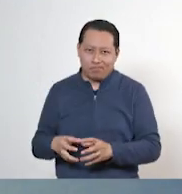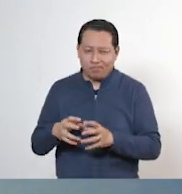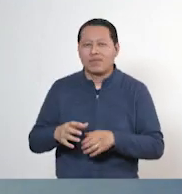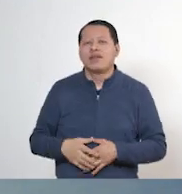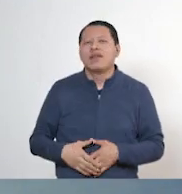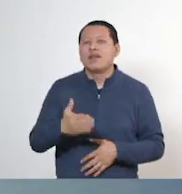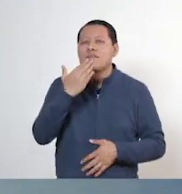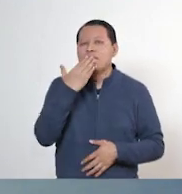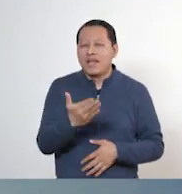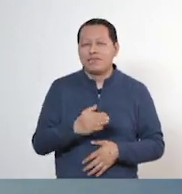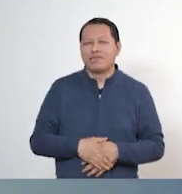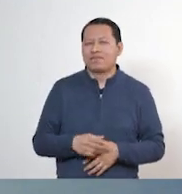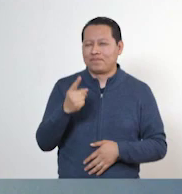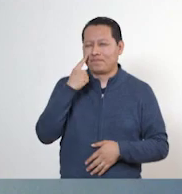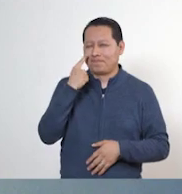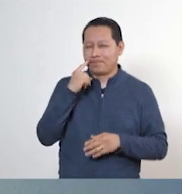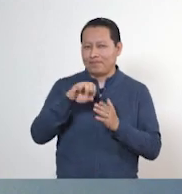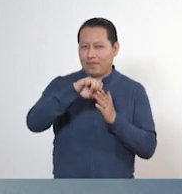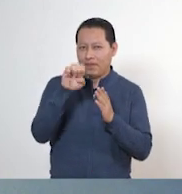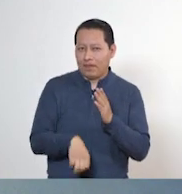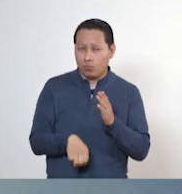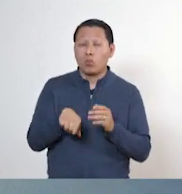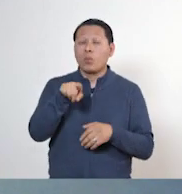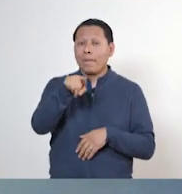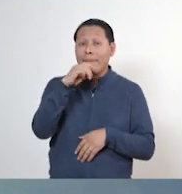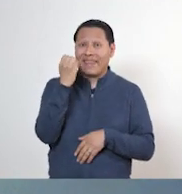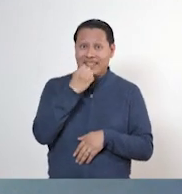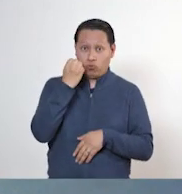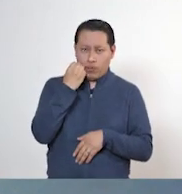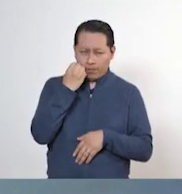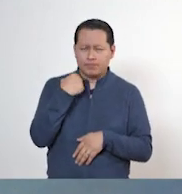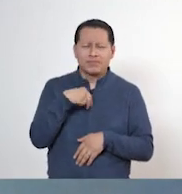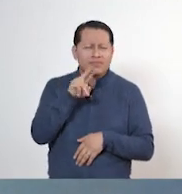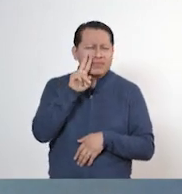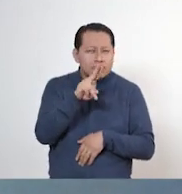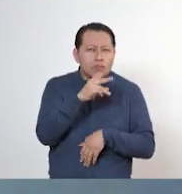Muy bien. Estás en la escuela y ves que una compañera